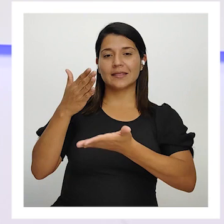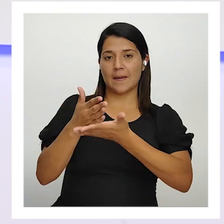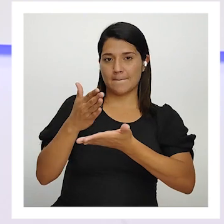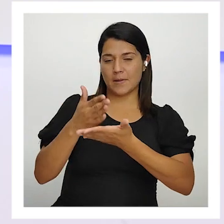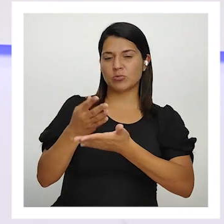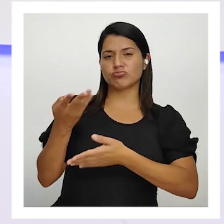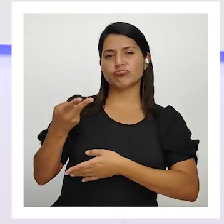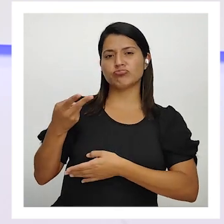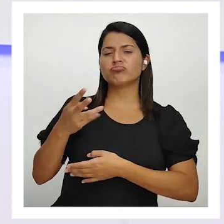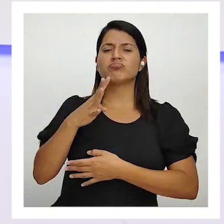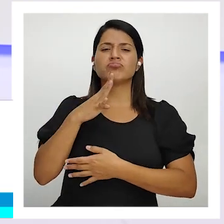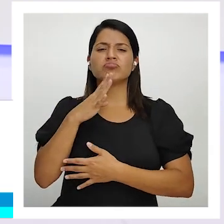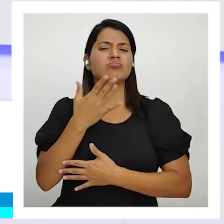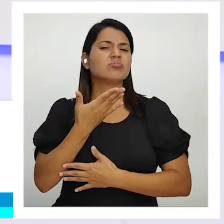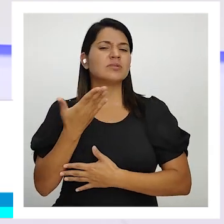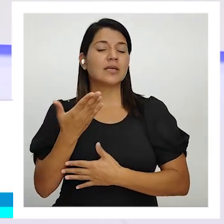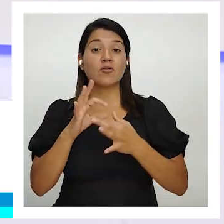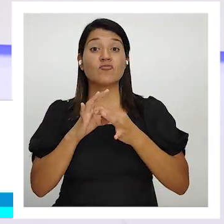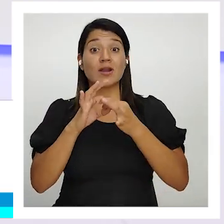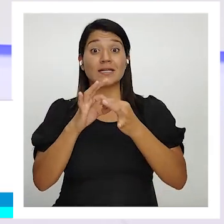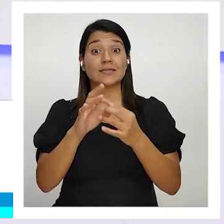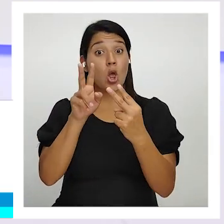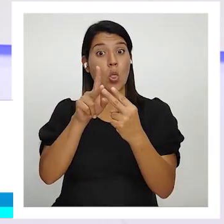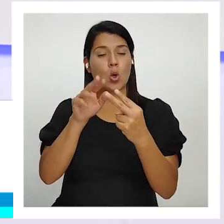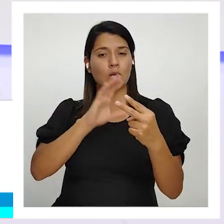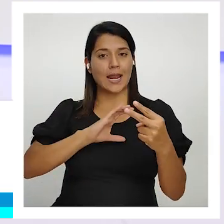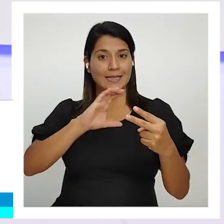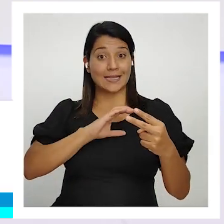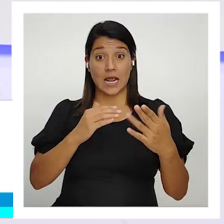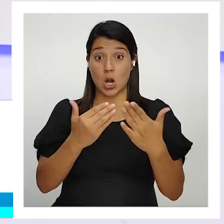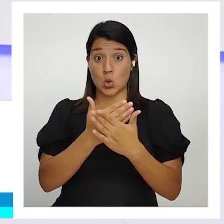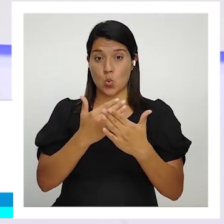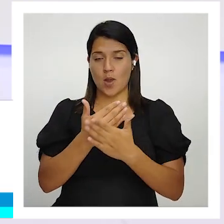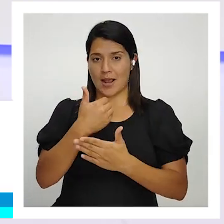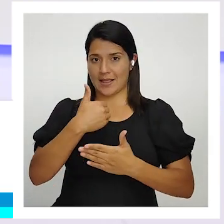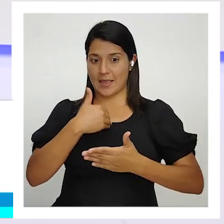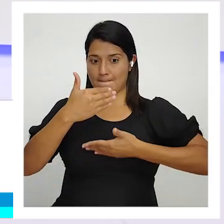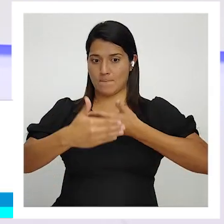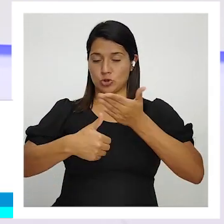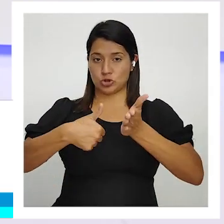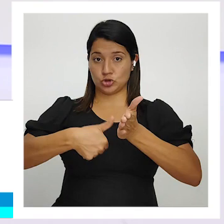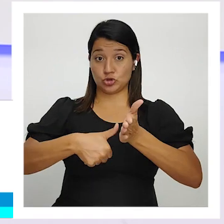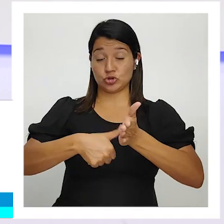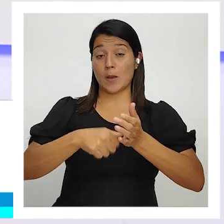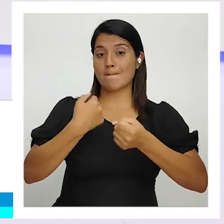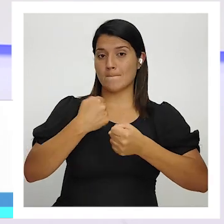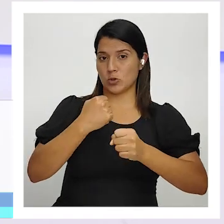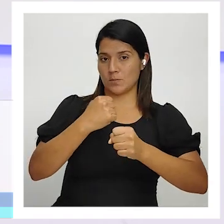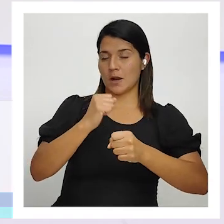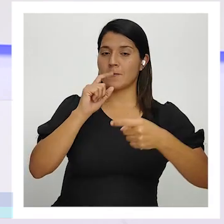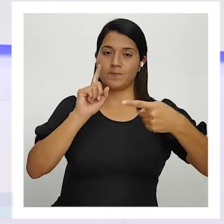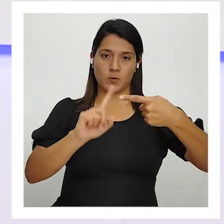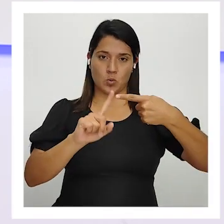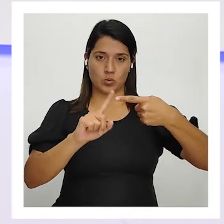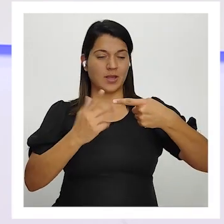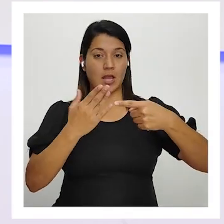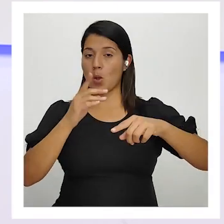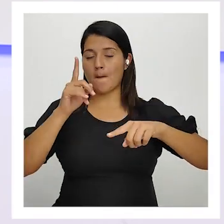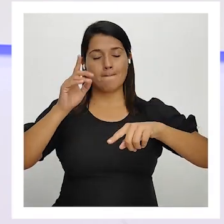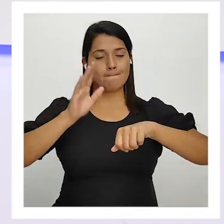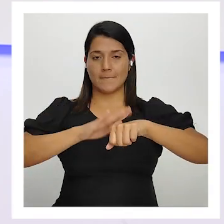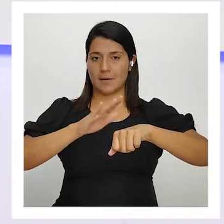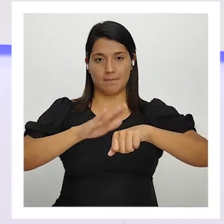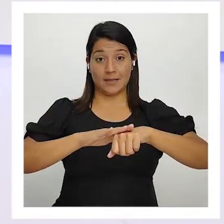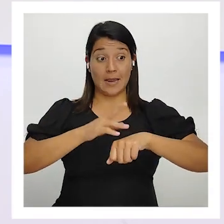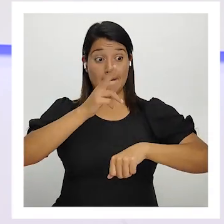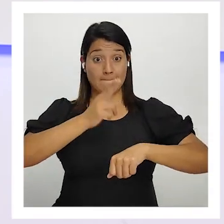un poco de estos dos aspectos nuevos que tendrán estas elecciones municipales. Uno de esos es que no se permitirá la reelección consecutiva